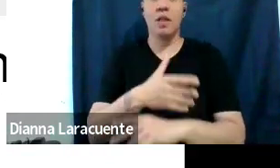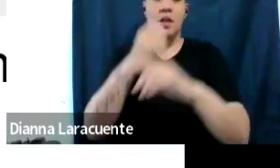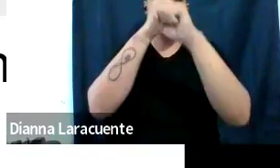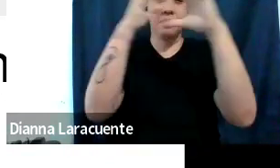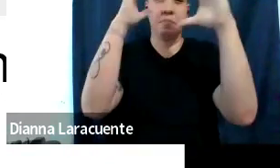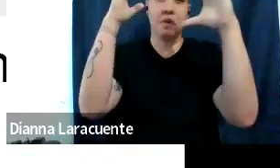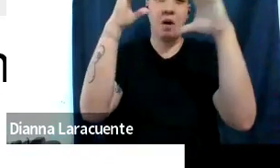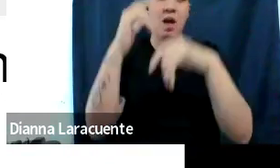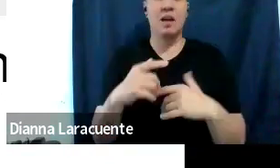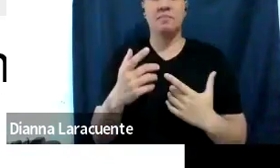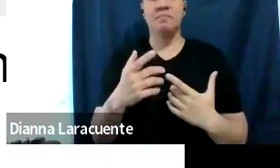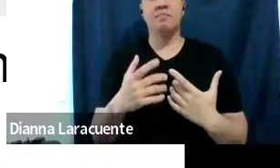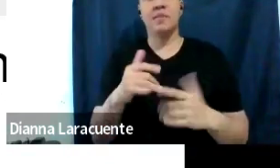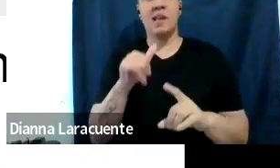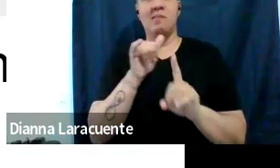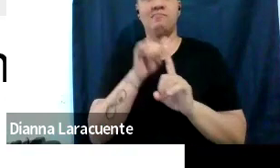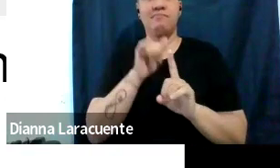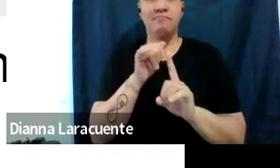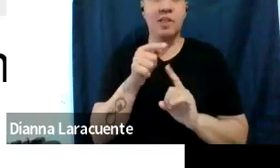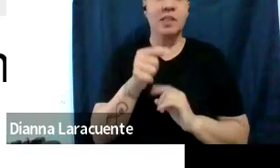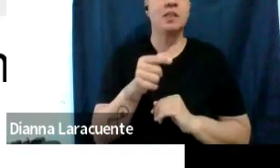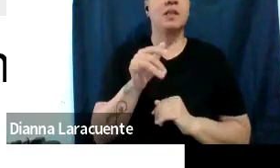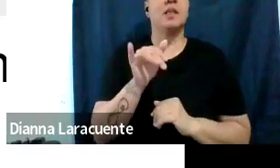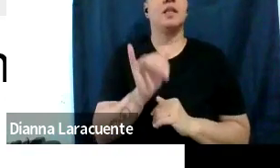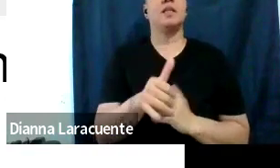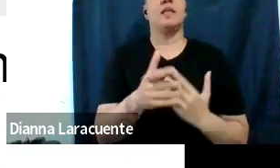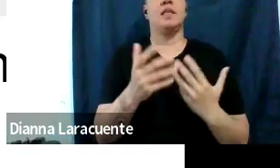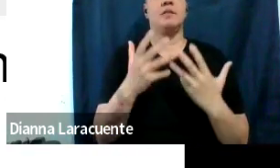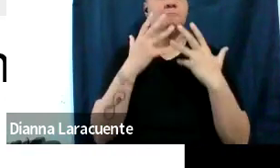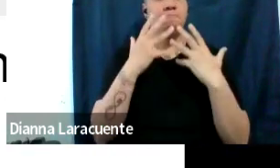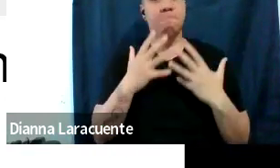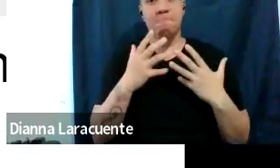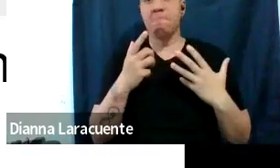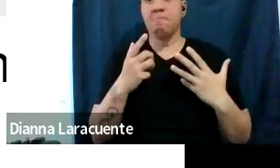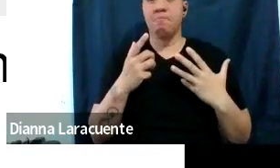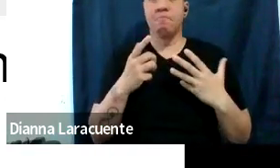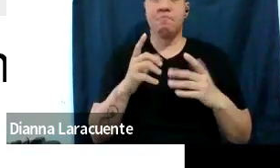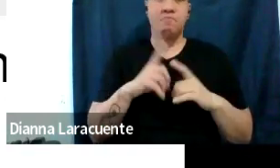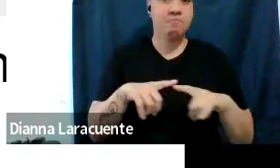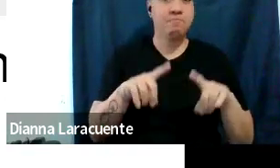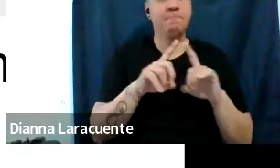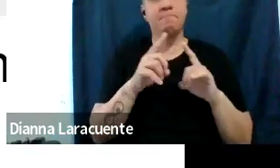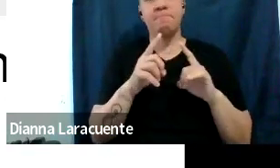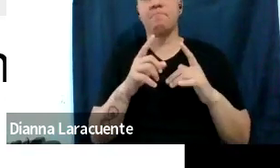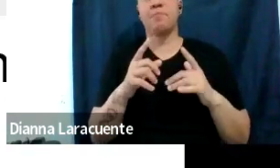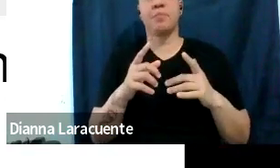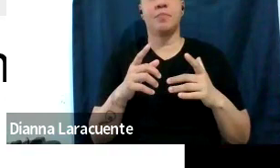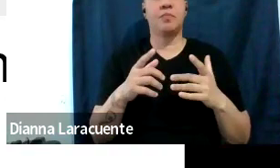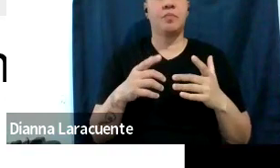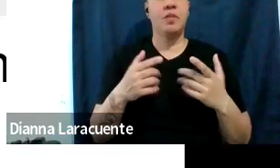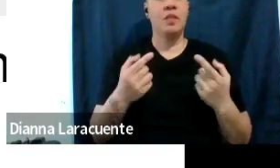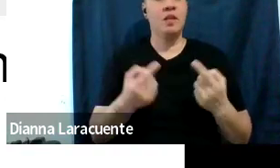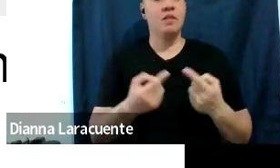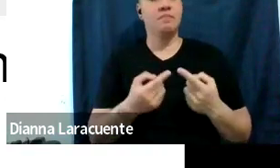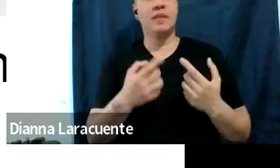desengaño. La ley Foraker causó tanta indignación que Muñoz Rivera le declara la guerra a la ley Foraker